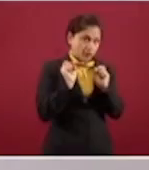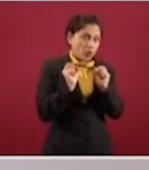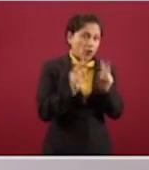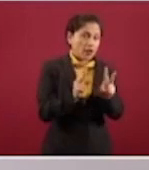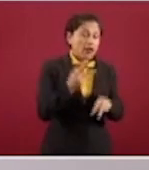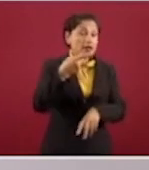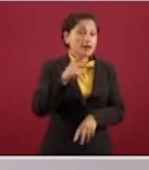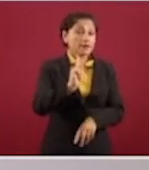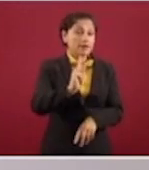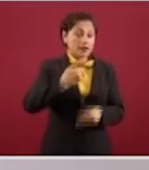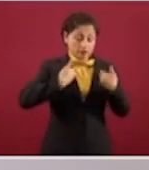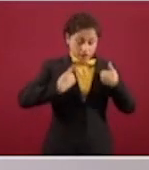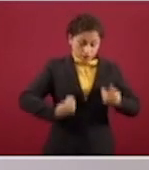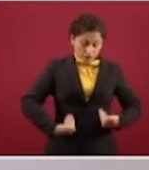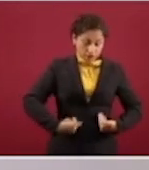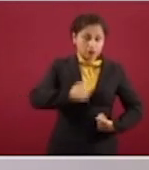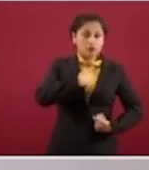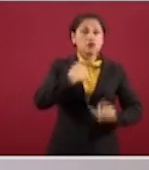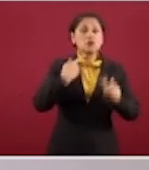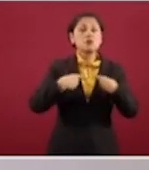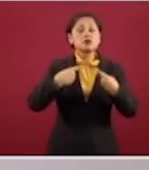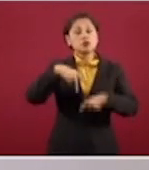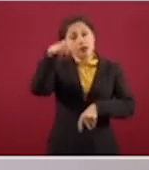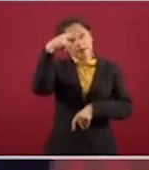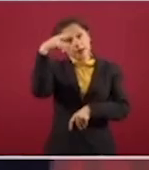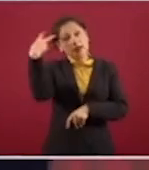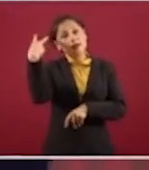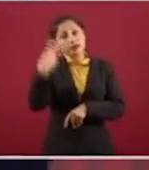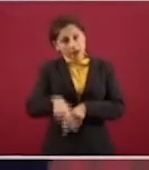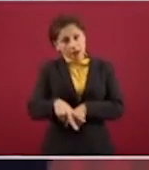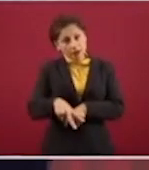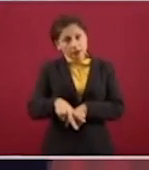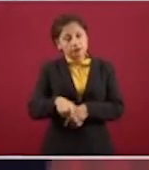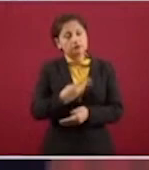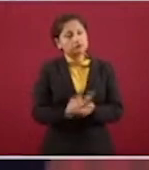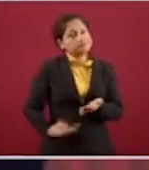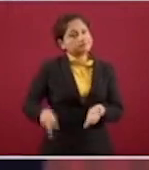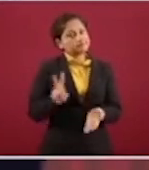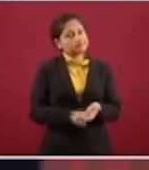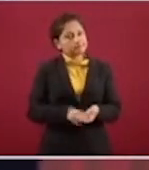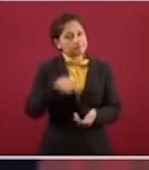y también como presidente, me